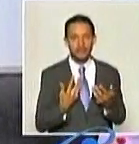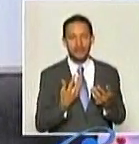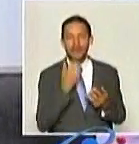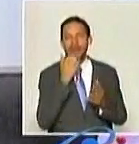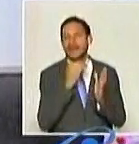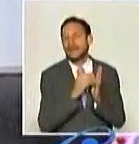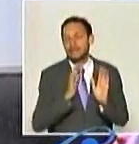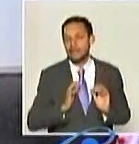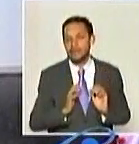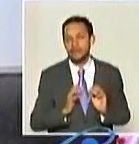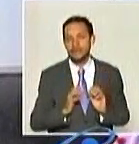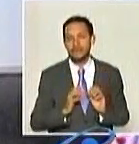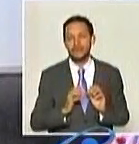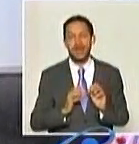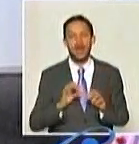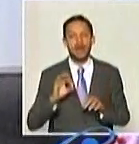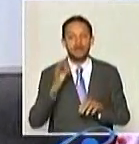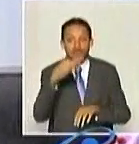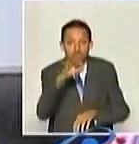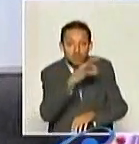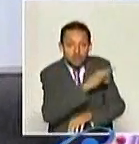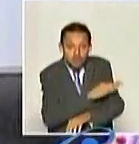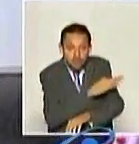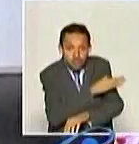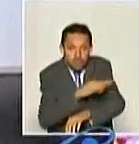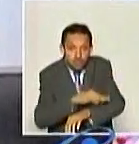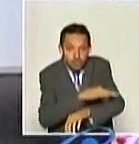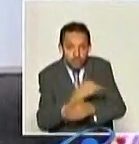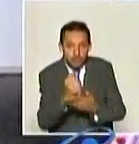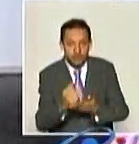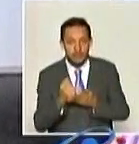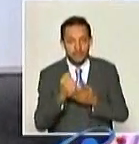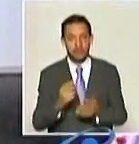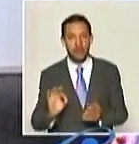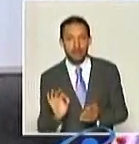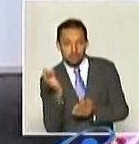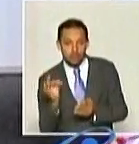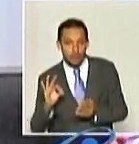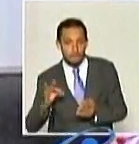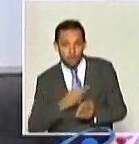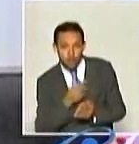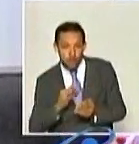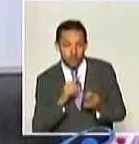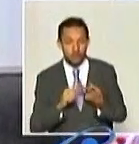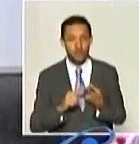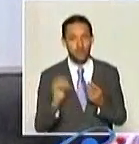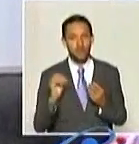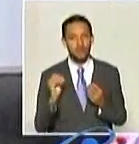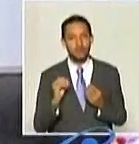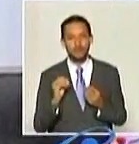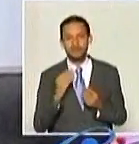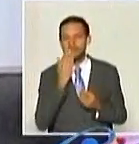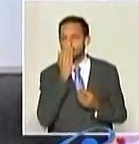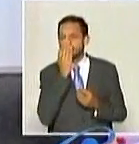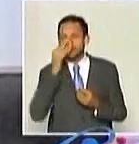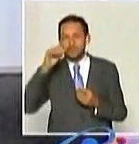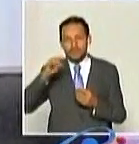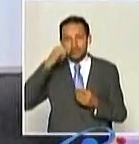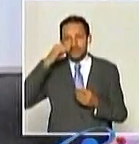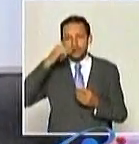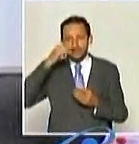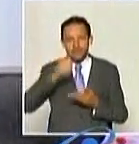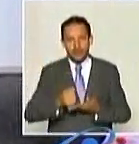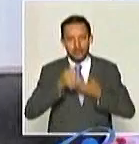ejemplo, apiterapia, acupuntura, terapia neural, ozonoterapia,